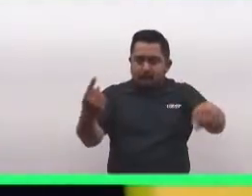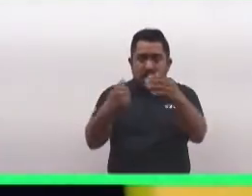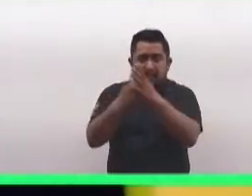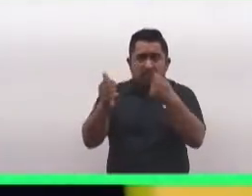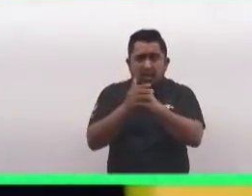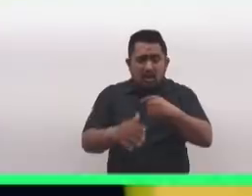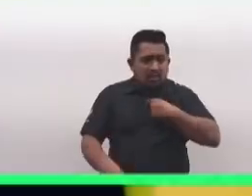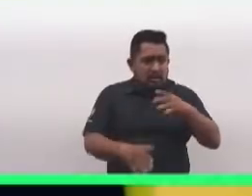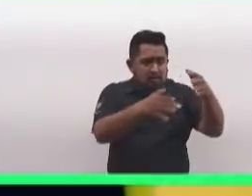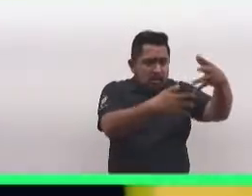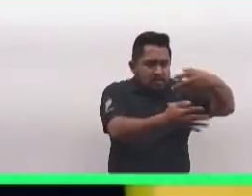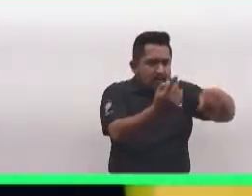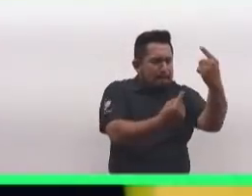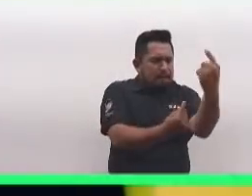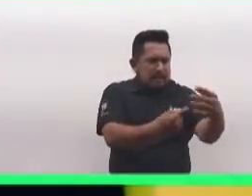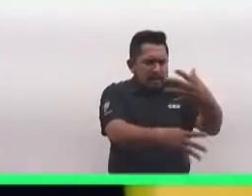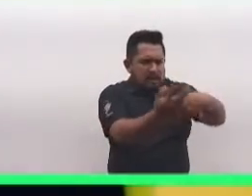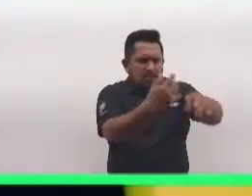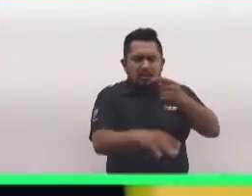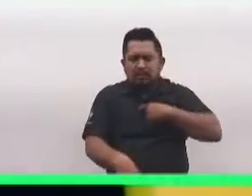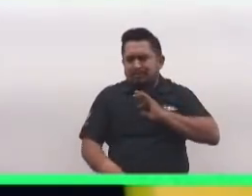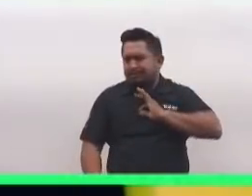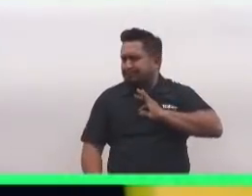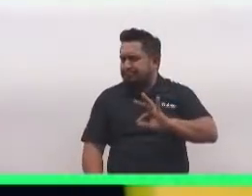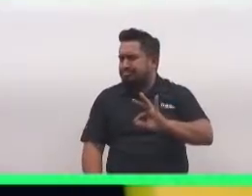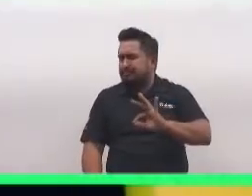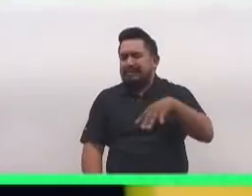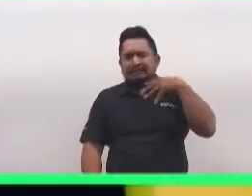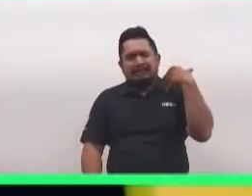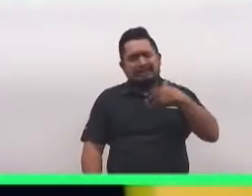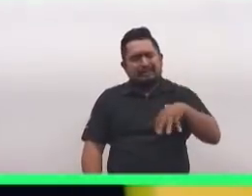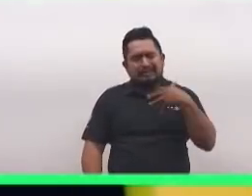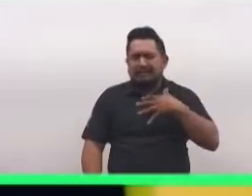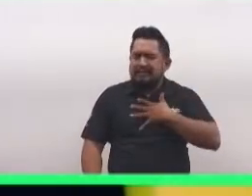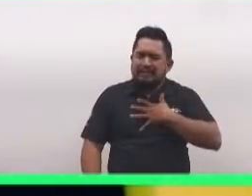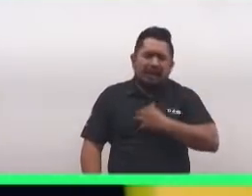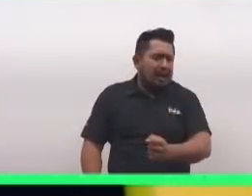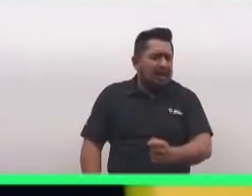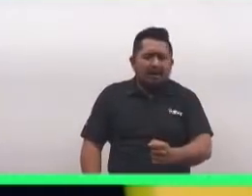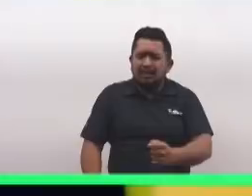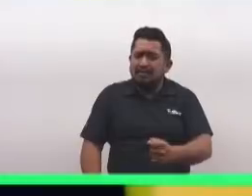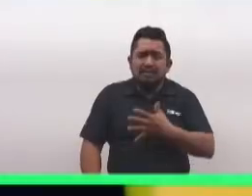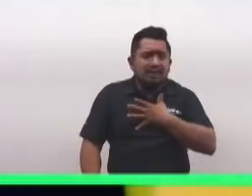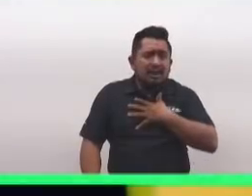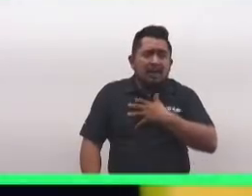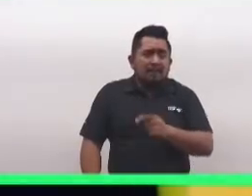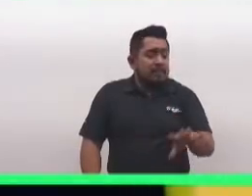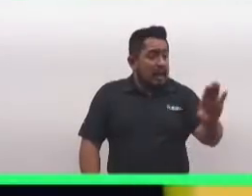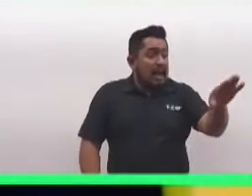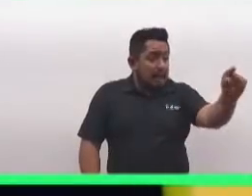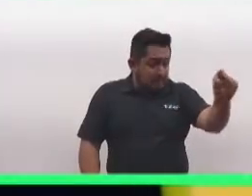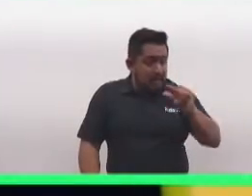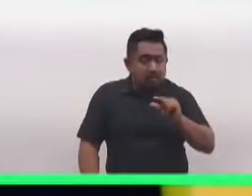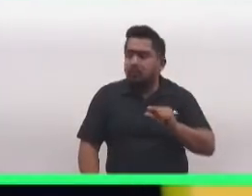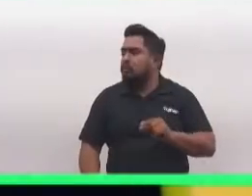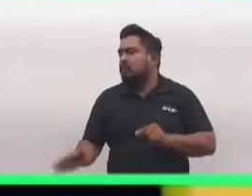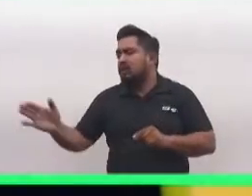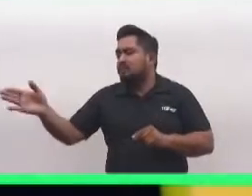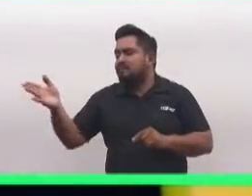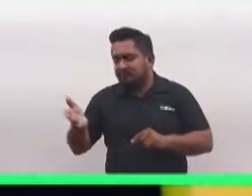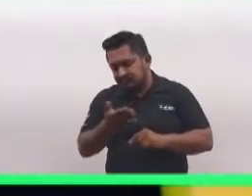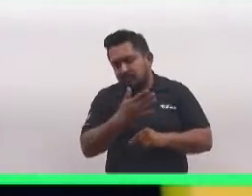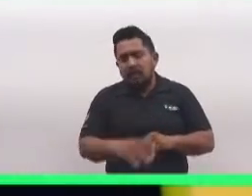alguien dice amén a eso qué terrible mira me prestas tal cosa para llevarte luego